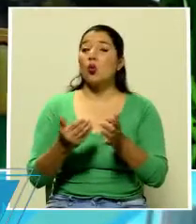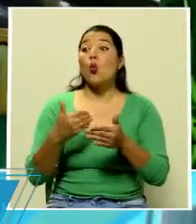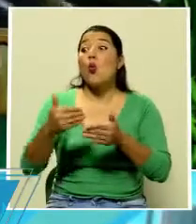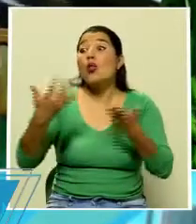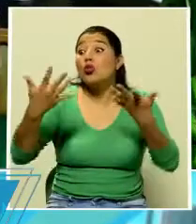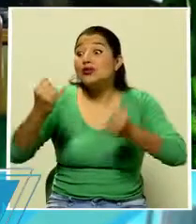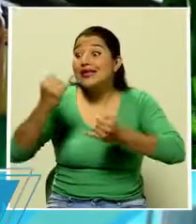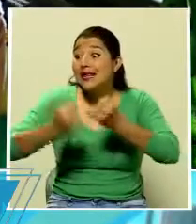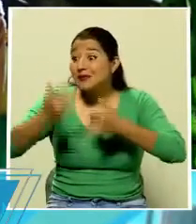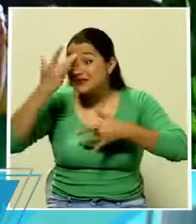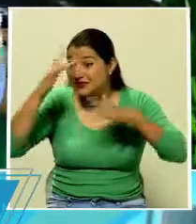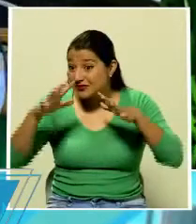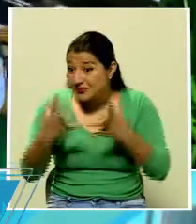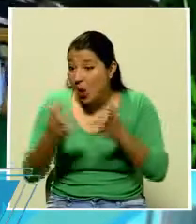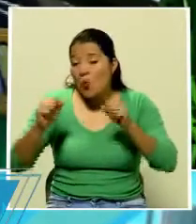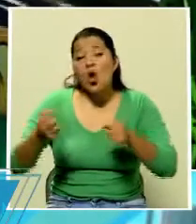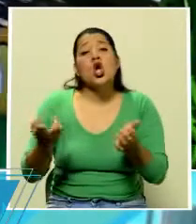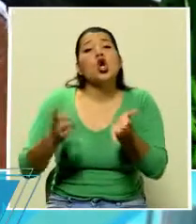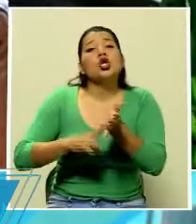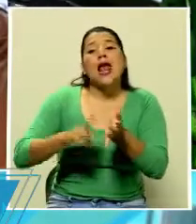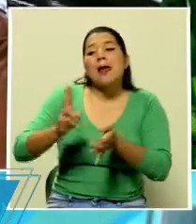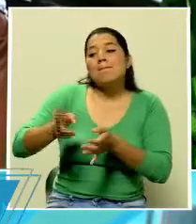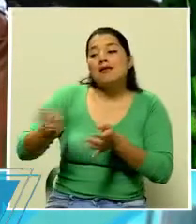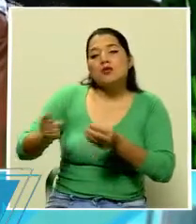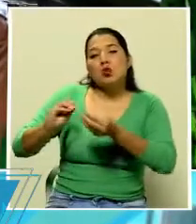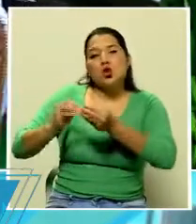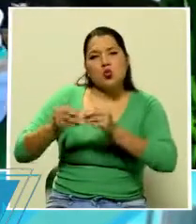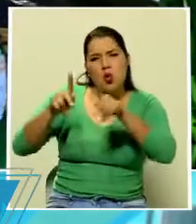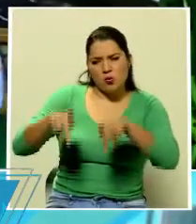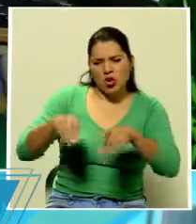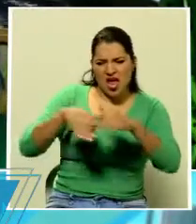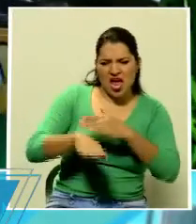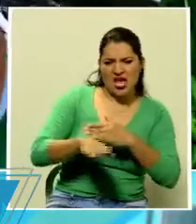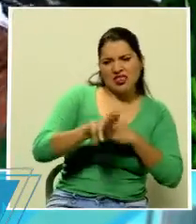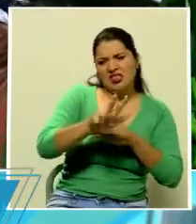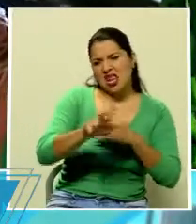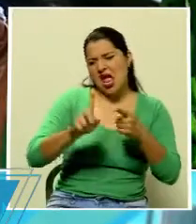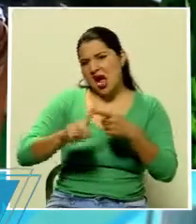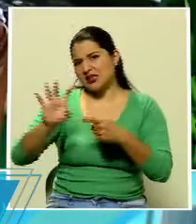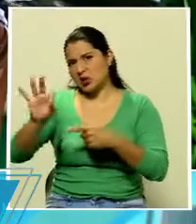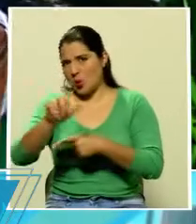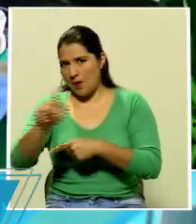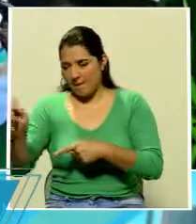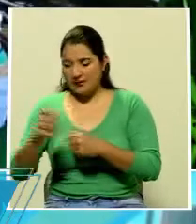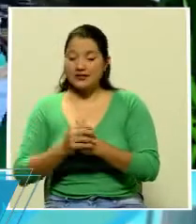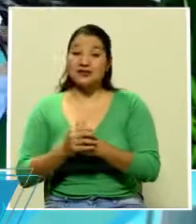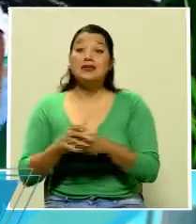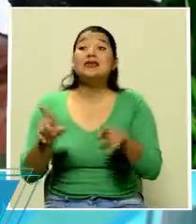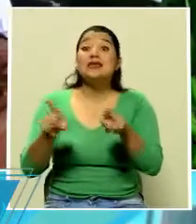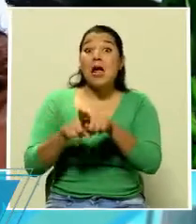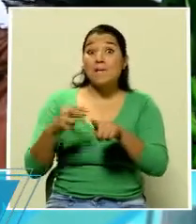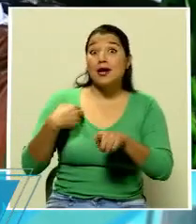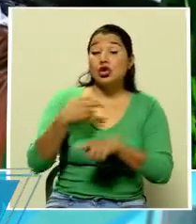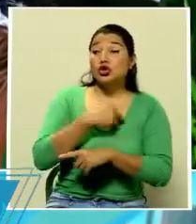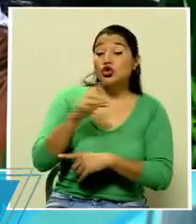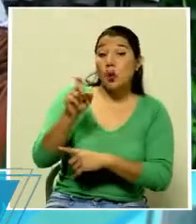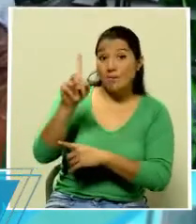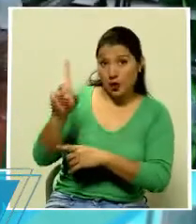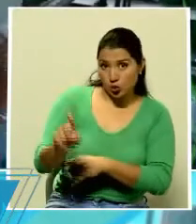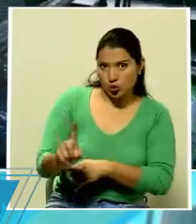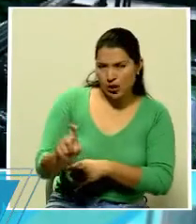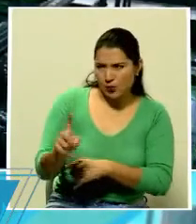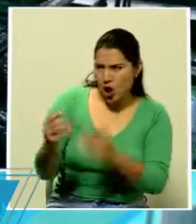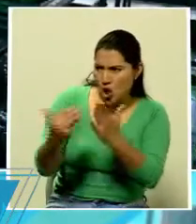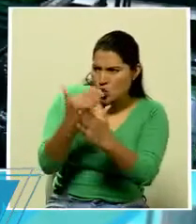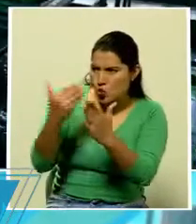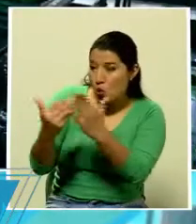de 3 a 9 meses. Y adicional, una de las preguntas que nosotros hicimos desde Manpower Group era de estas nuevas